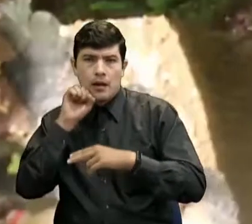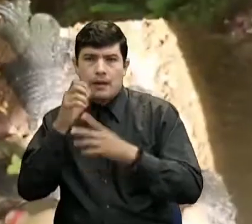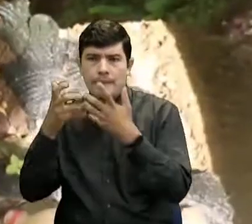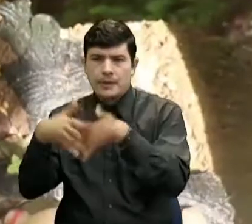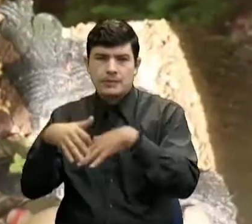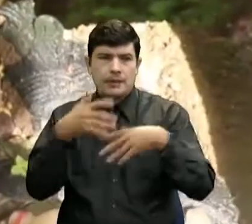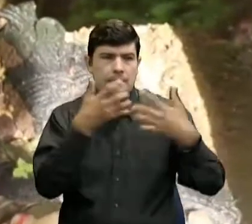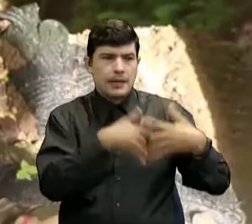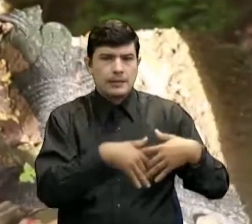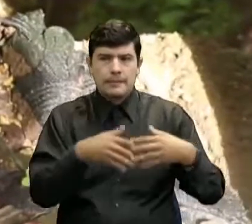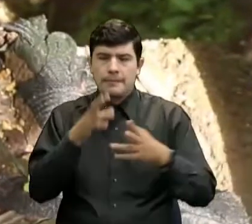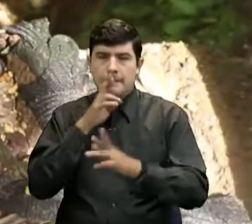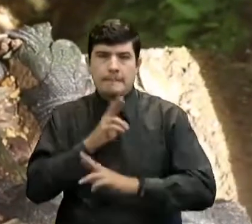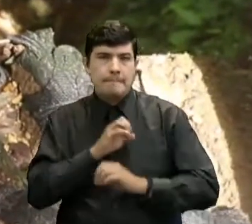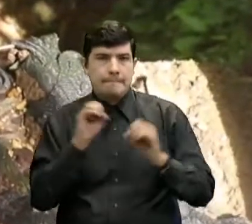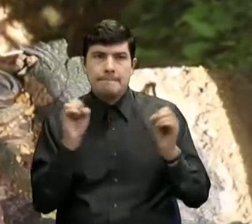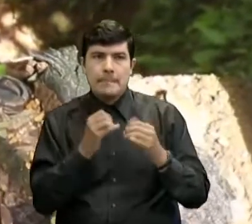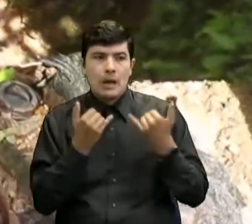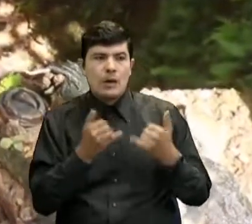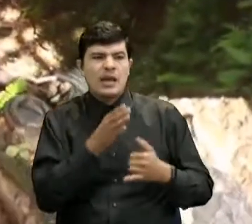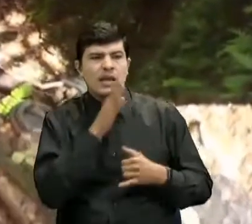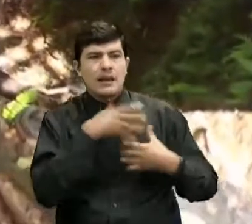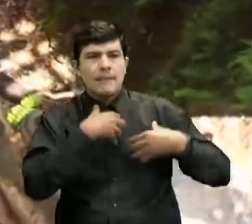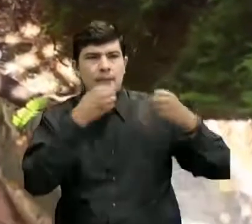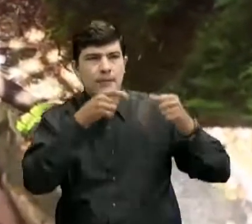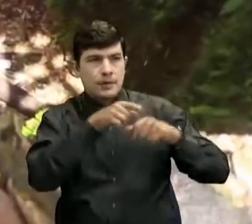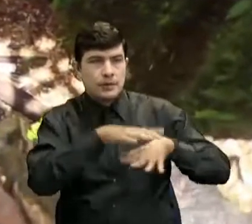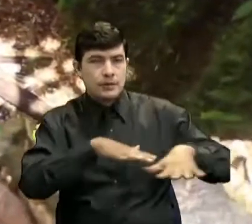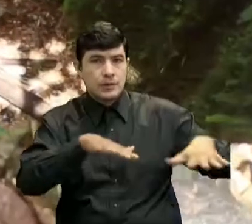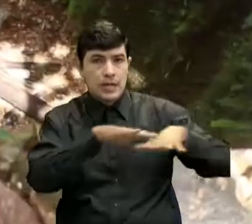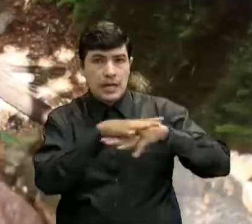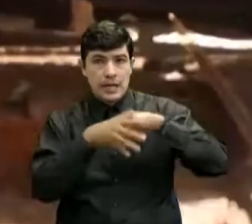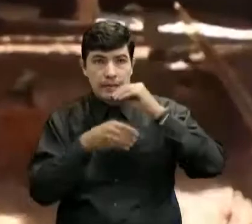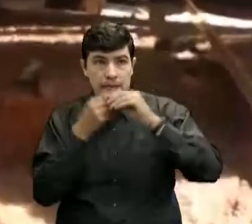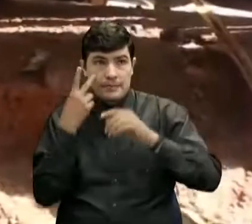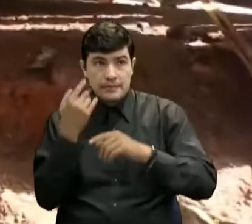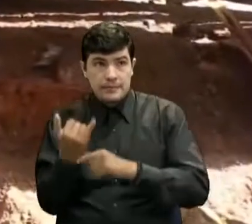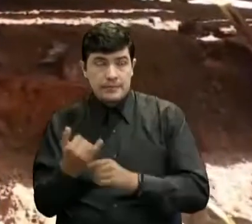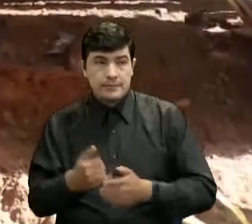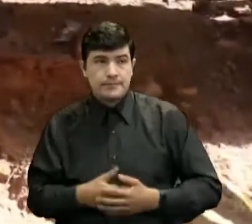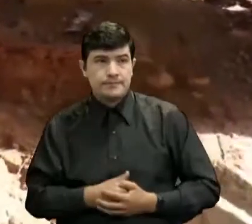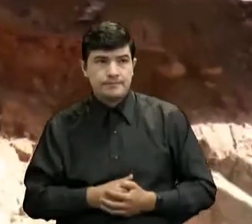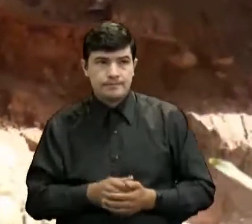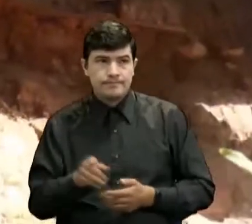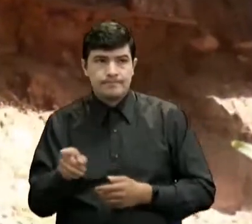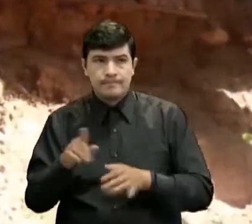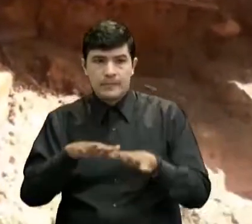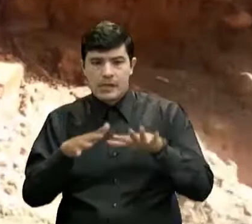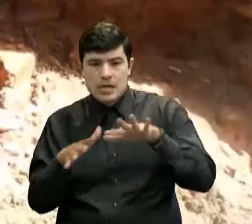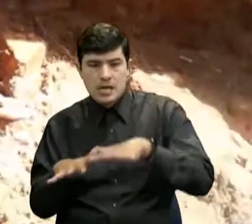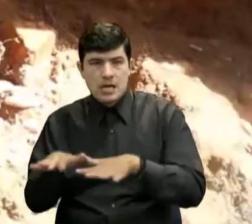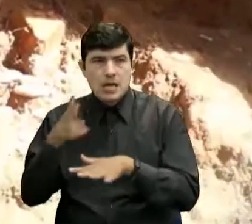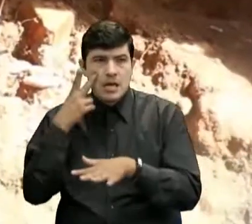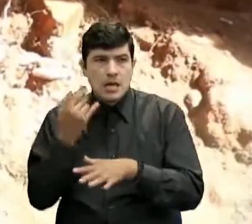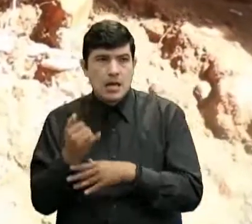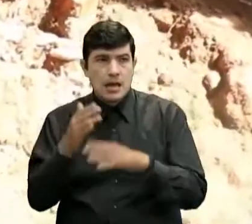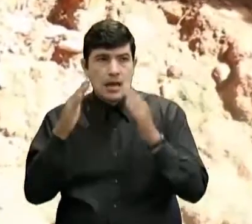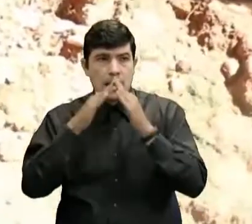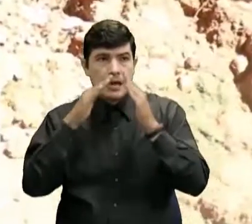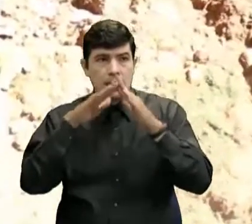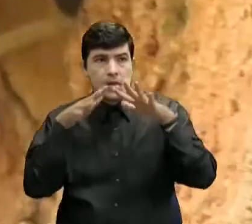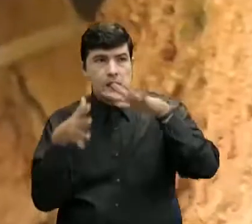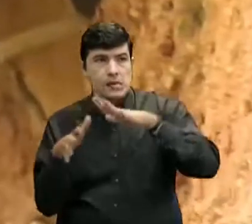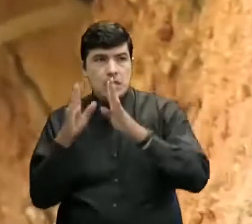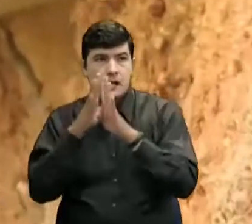medio a tanta lluvia así y como ella recoge todo el agua a la calle se ha ido desde toreando el terreno ya la casa tiene